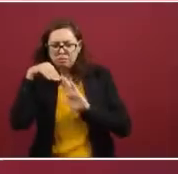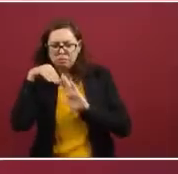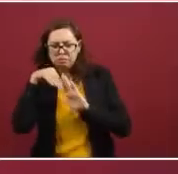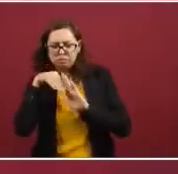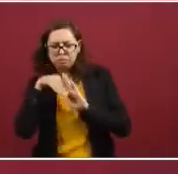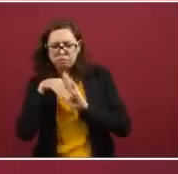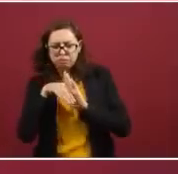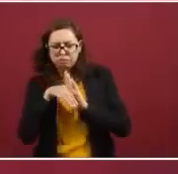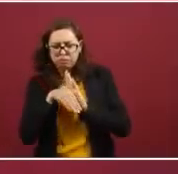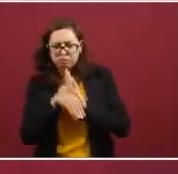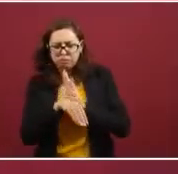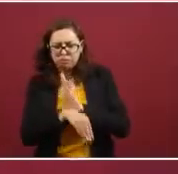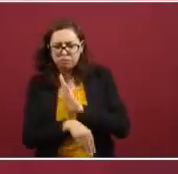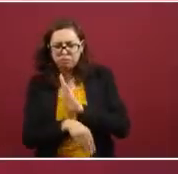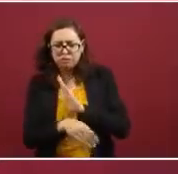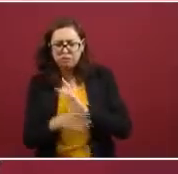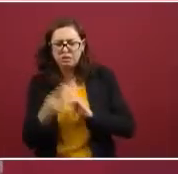que